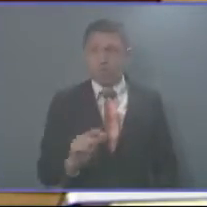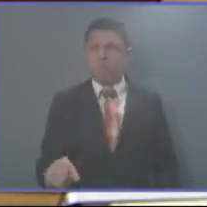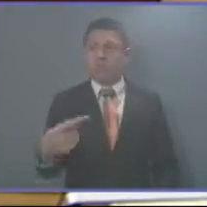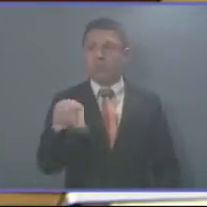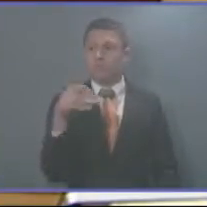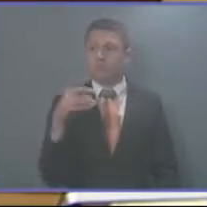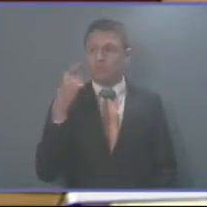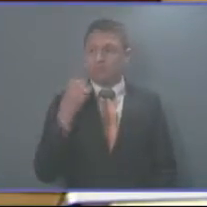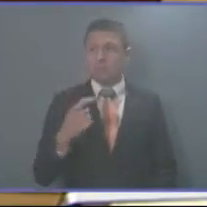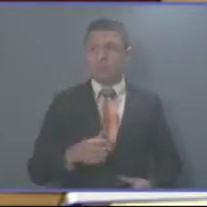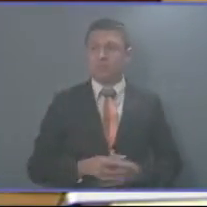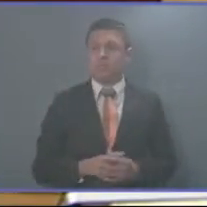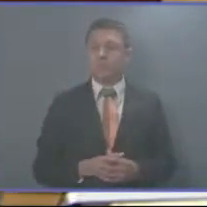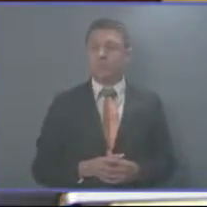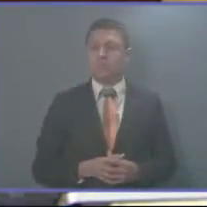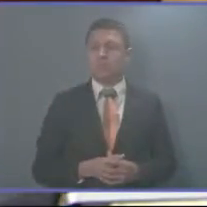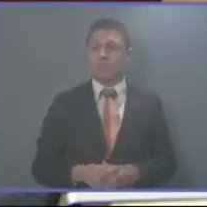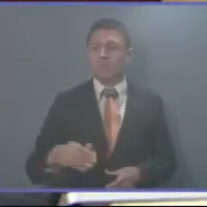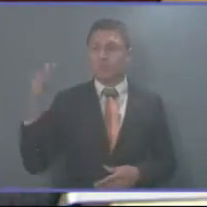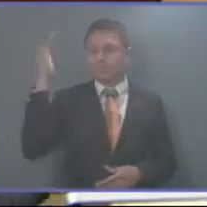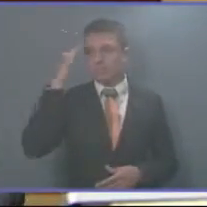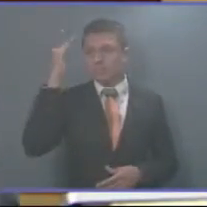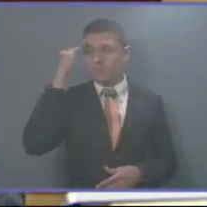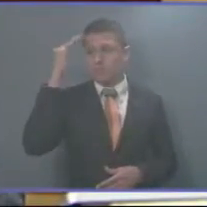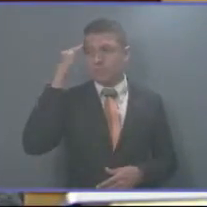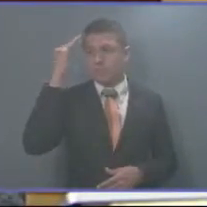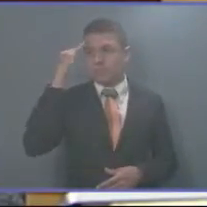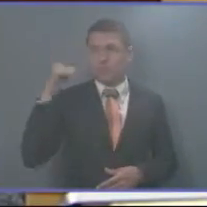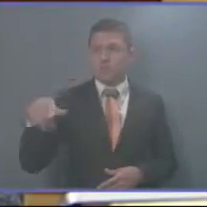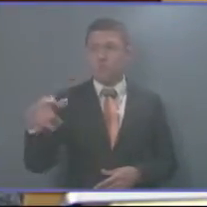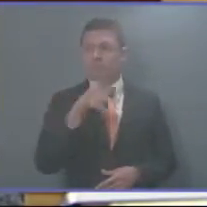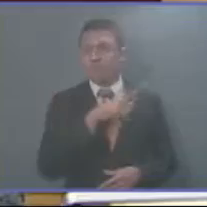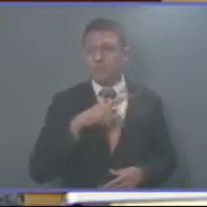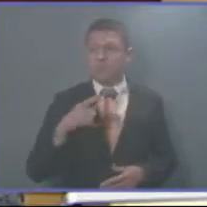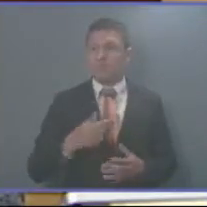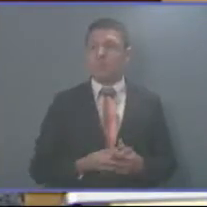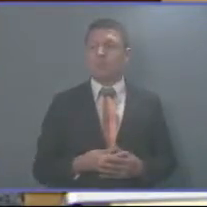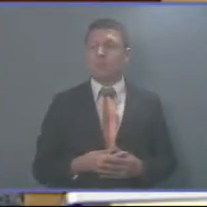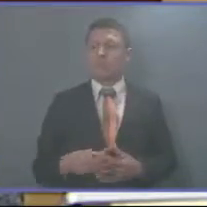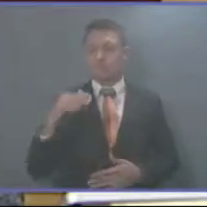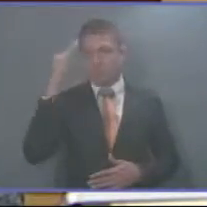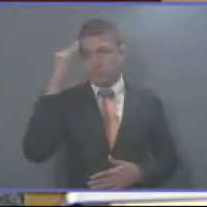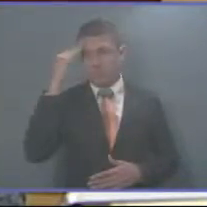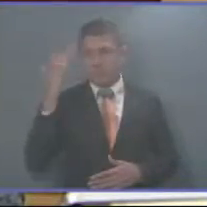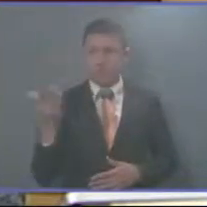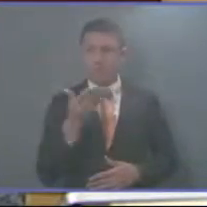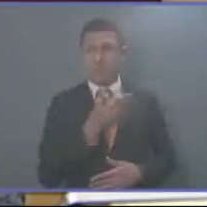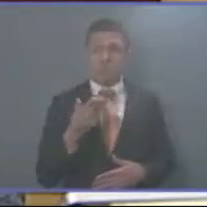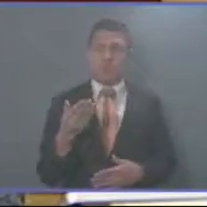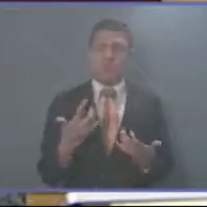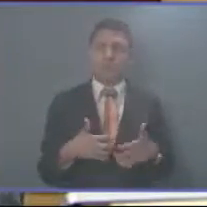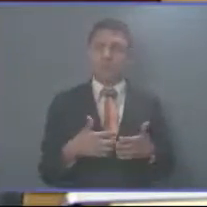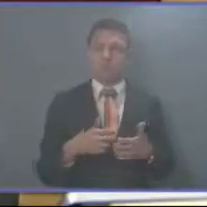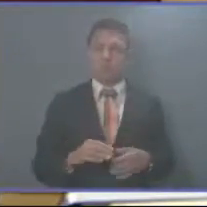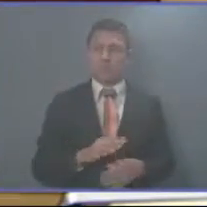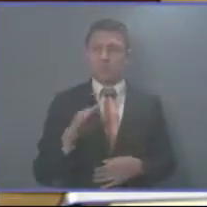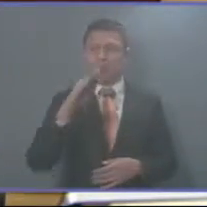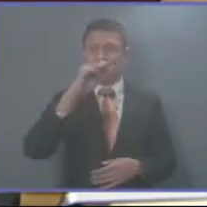error humano. ¿Sabían ustedes que, vamos a Aeromán, el crecimiento de